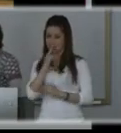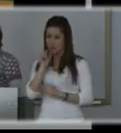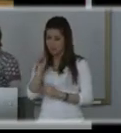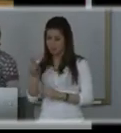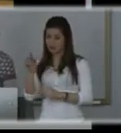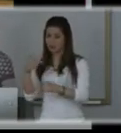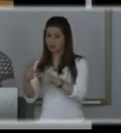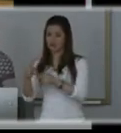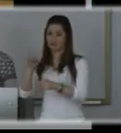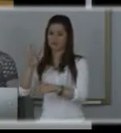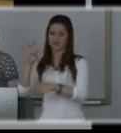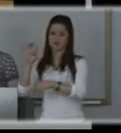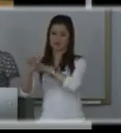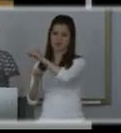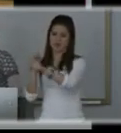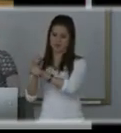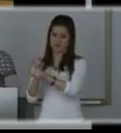años. ¿Te vas a